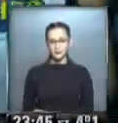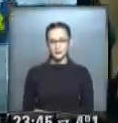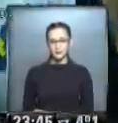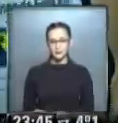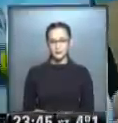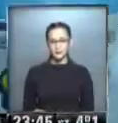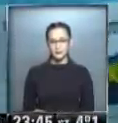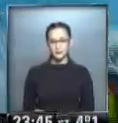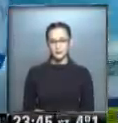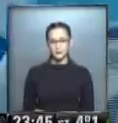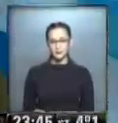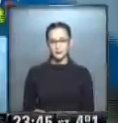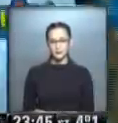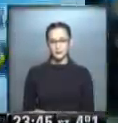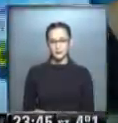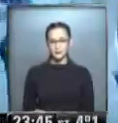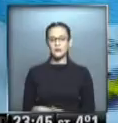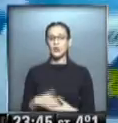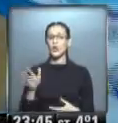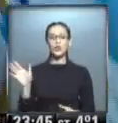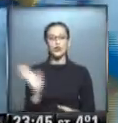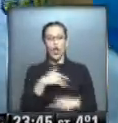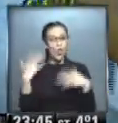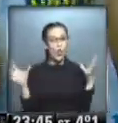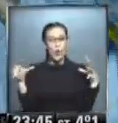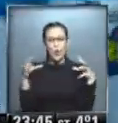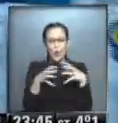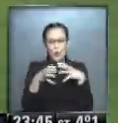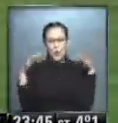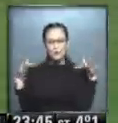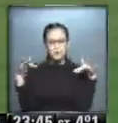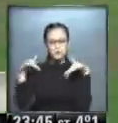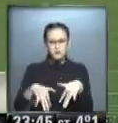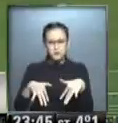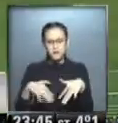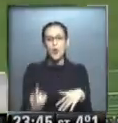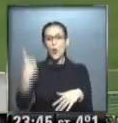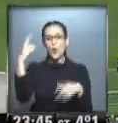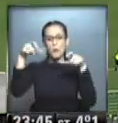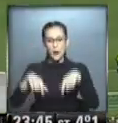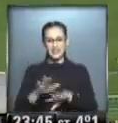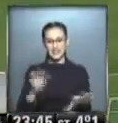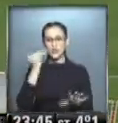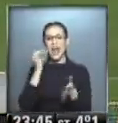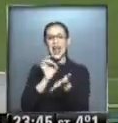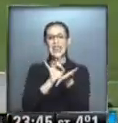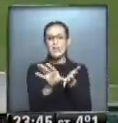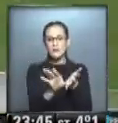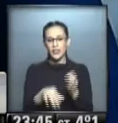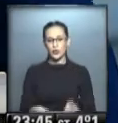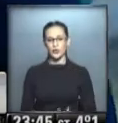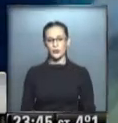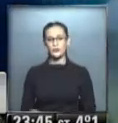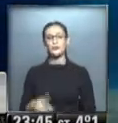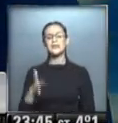Esta copa que reúne a todos los equipos de todas las divisionales de fútbol argentino, que es un solo partido, eliminatorio. Y en este caso, San